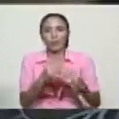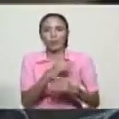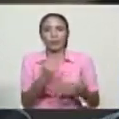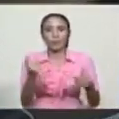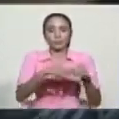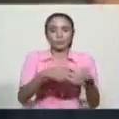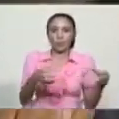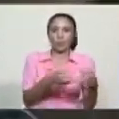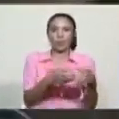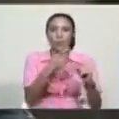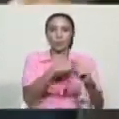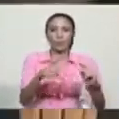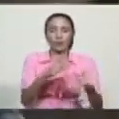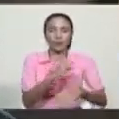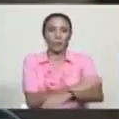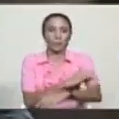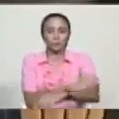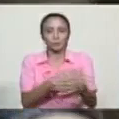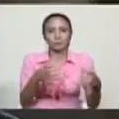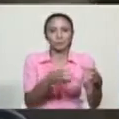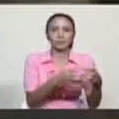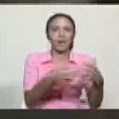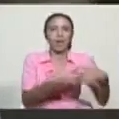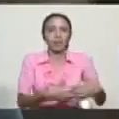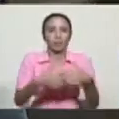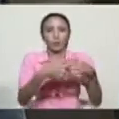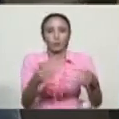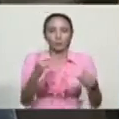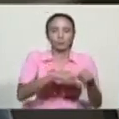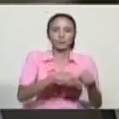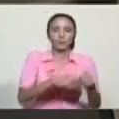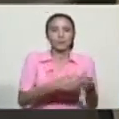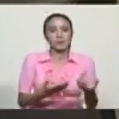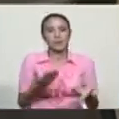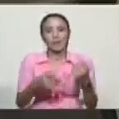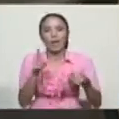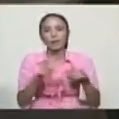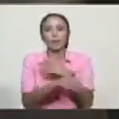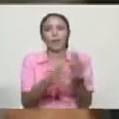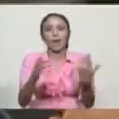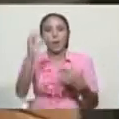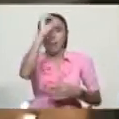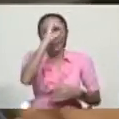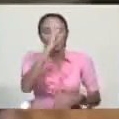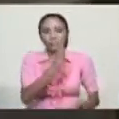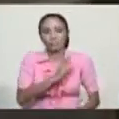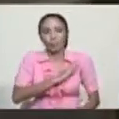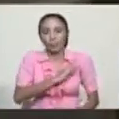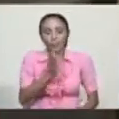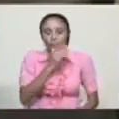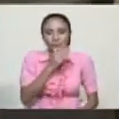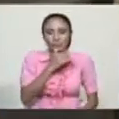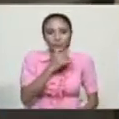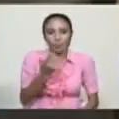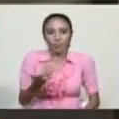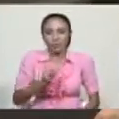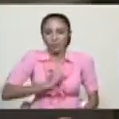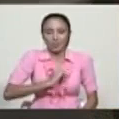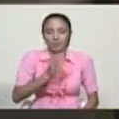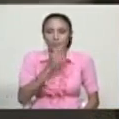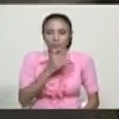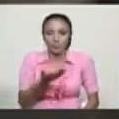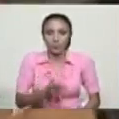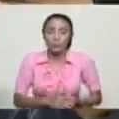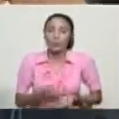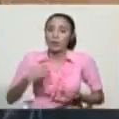con la derecha proimperial neoliberal de este país. Y entonces eso para nosotros es una contradicción enorme